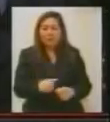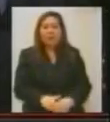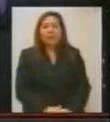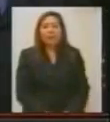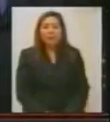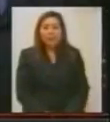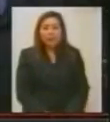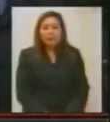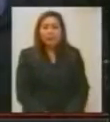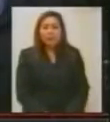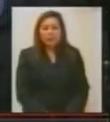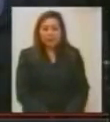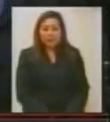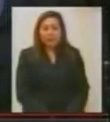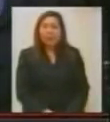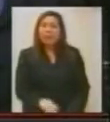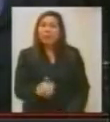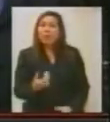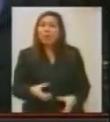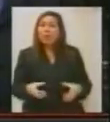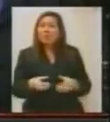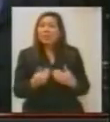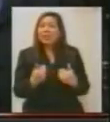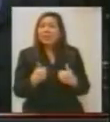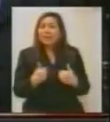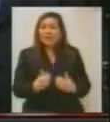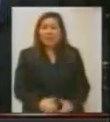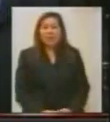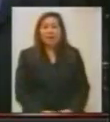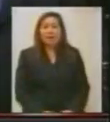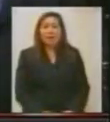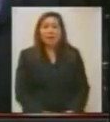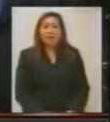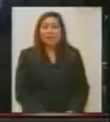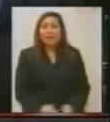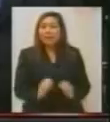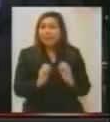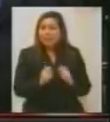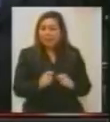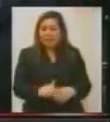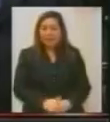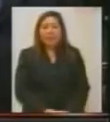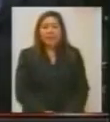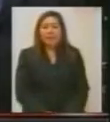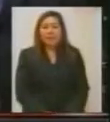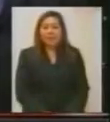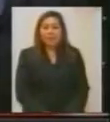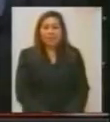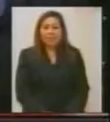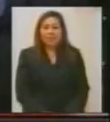si hubiera nuevas disidencias, ¿qué otra comisión tendrían ustedes o estarían dispuestos a ceder?